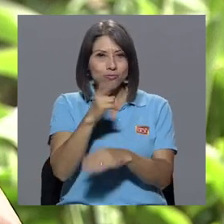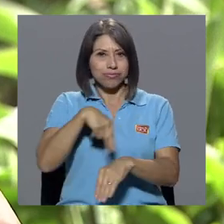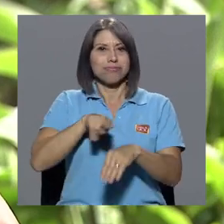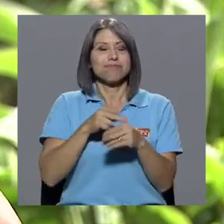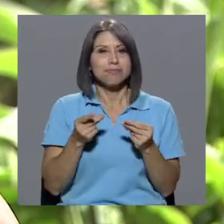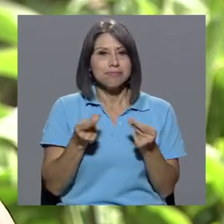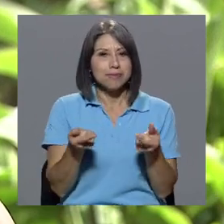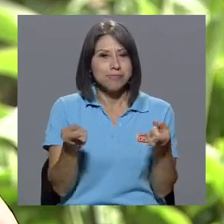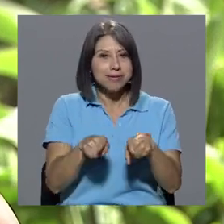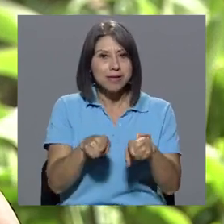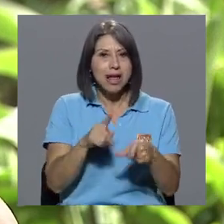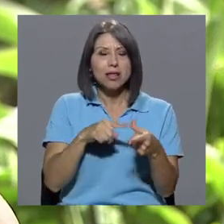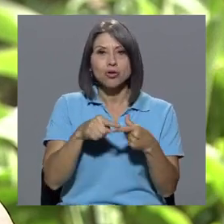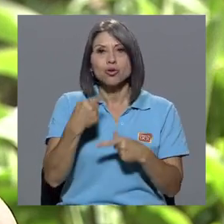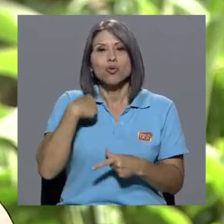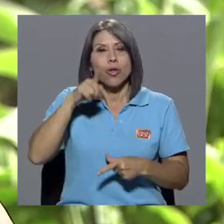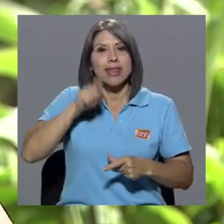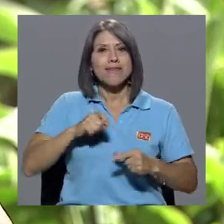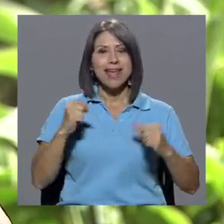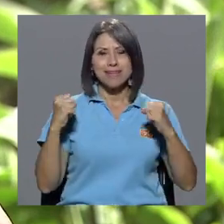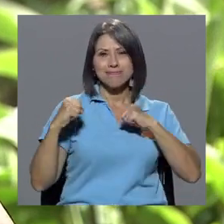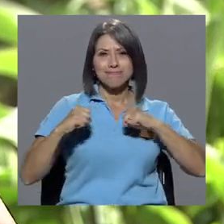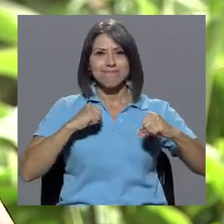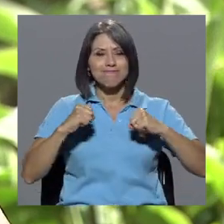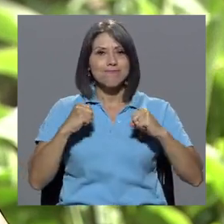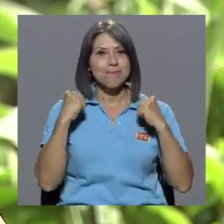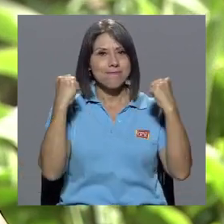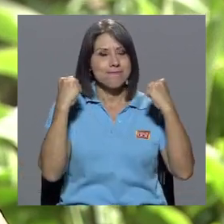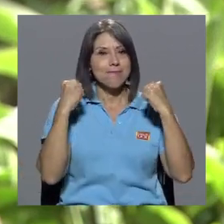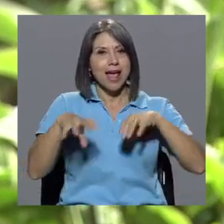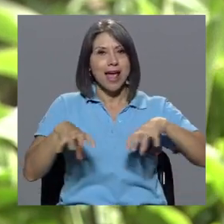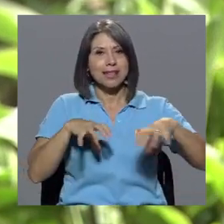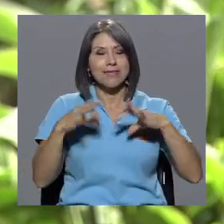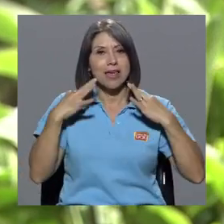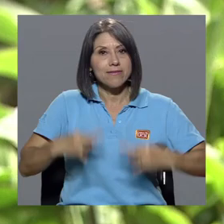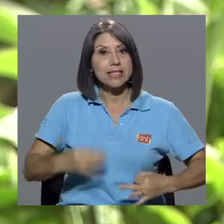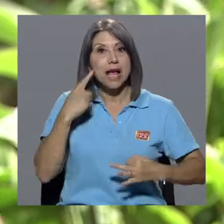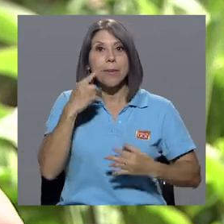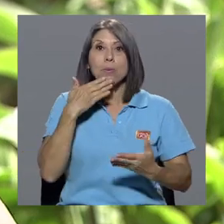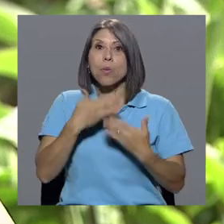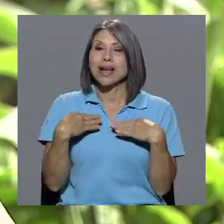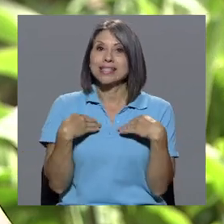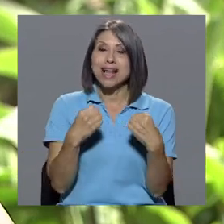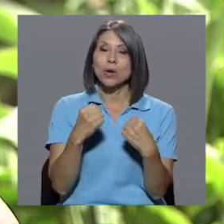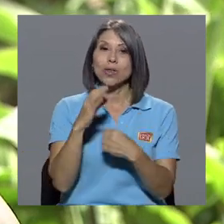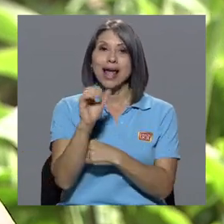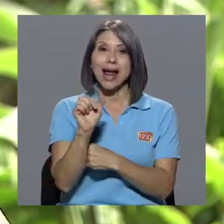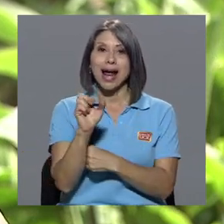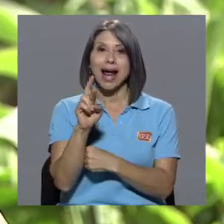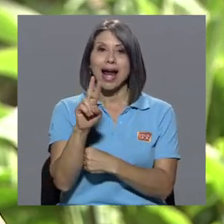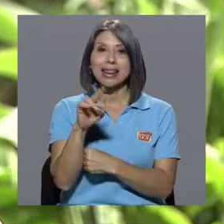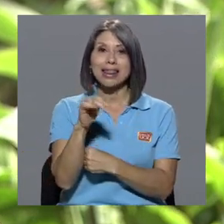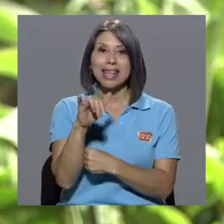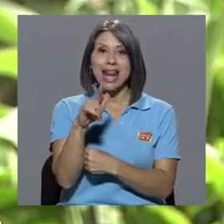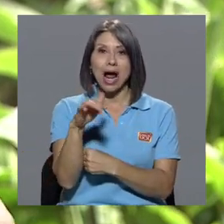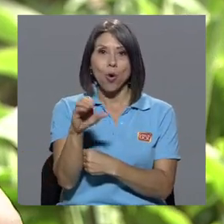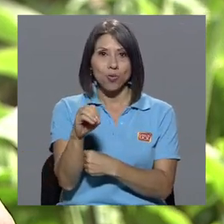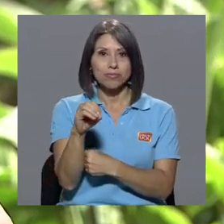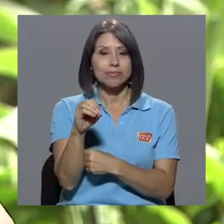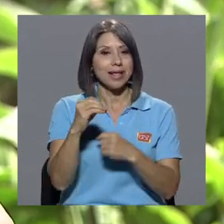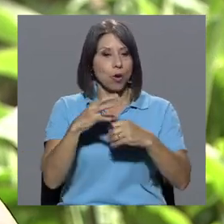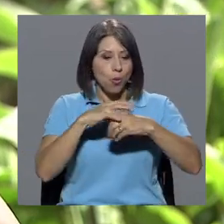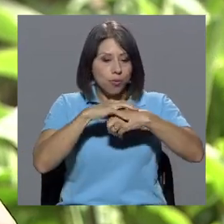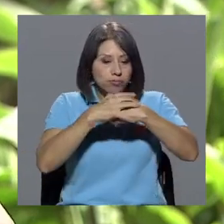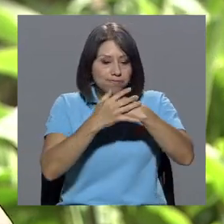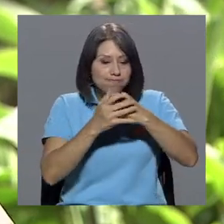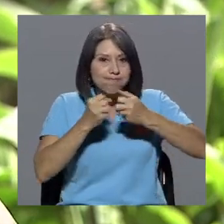Uh-huh. Entonces uno tiene que mantener actividad física para tener una buena salud a nivel del cartílago, tiene que tener una buena musculatura para